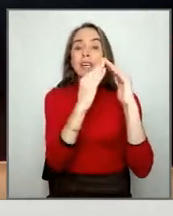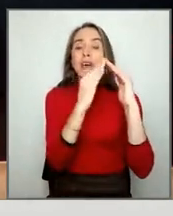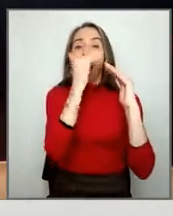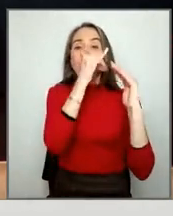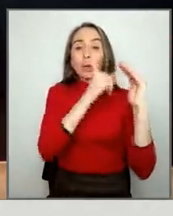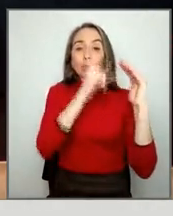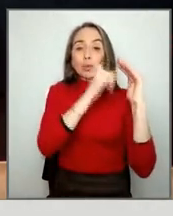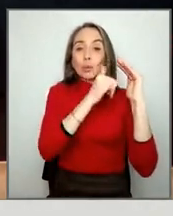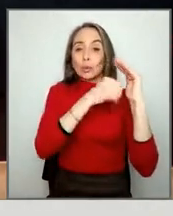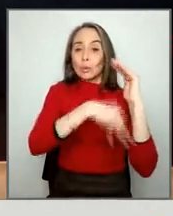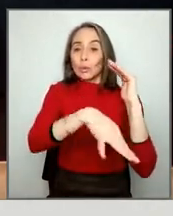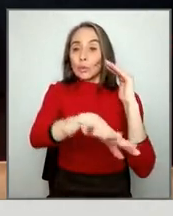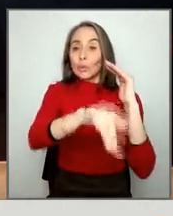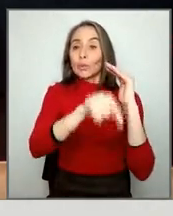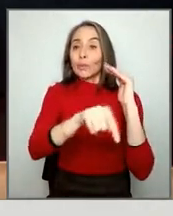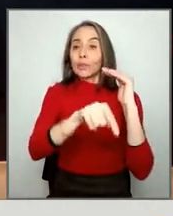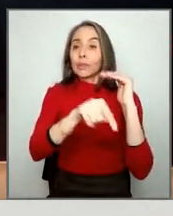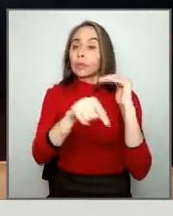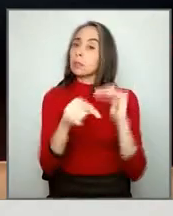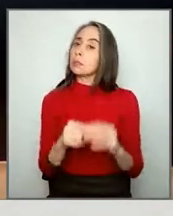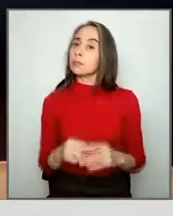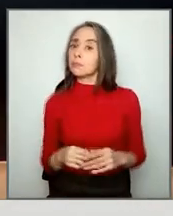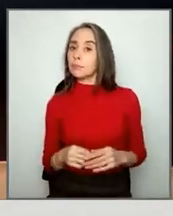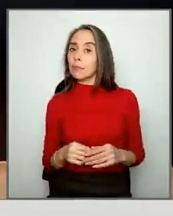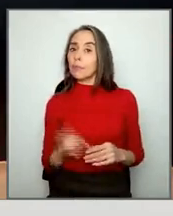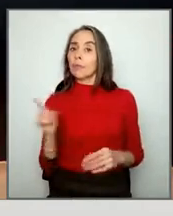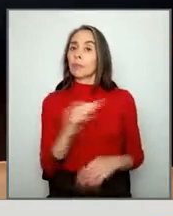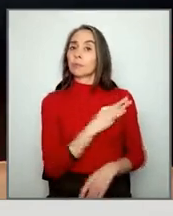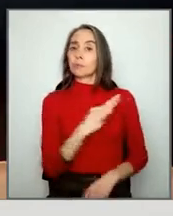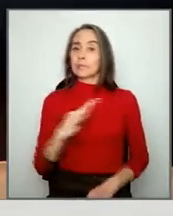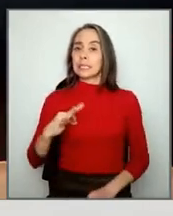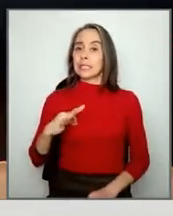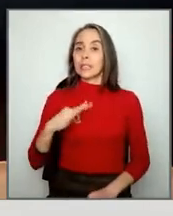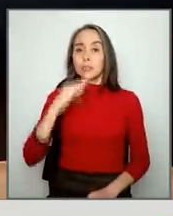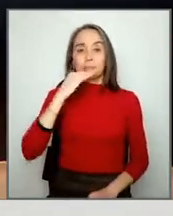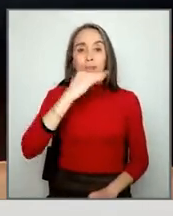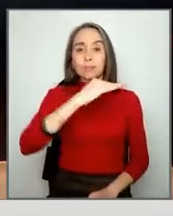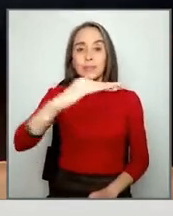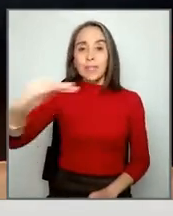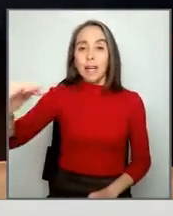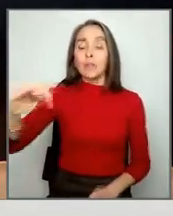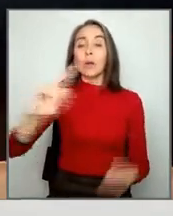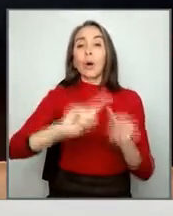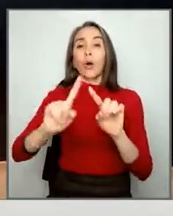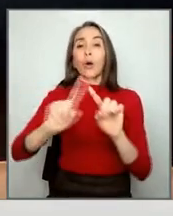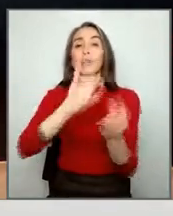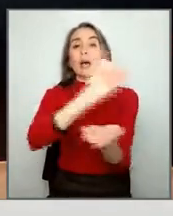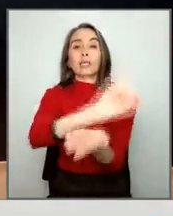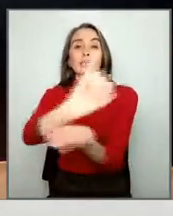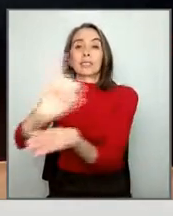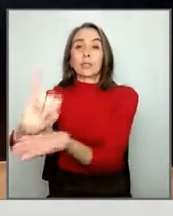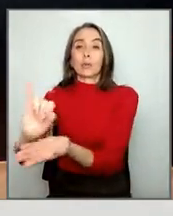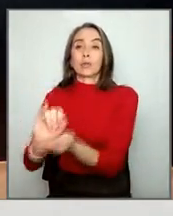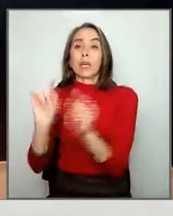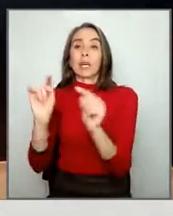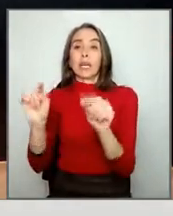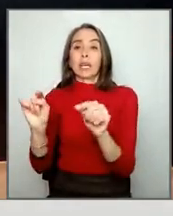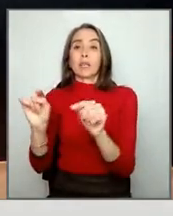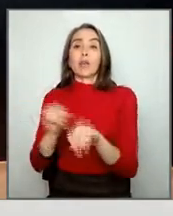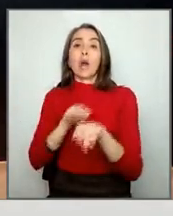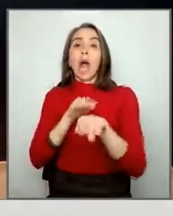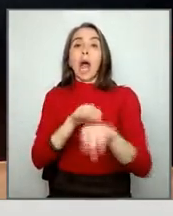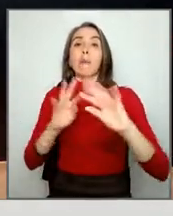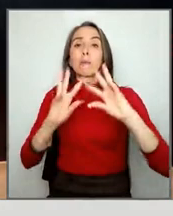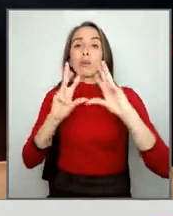en este caso el Ministerio de agricultura y otras instituciones tendrán que apoyar aquellas familias para